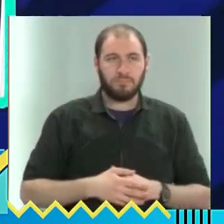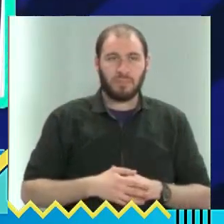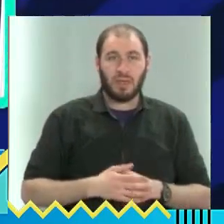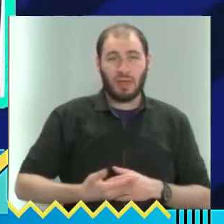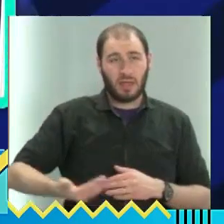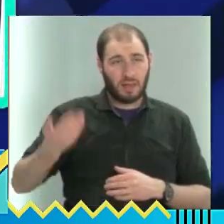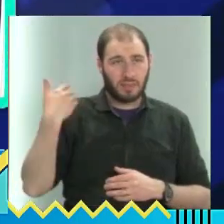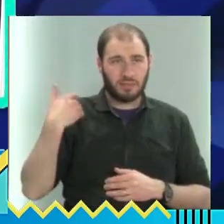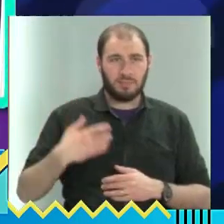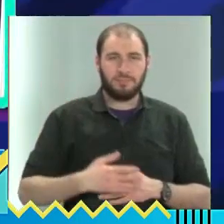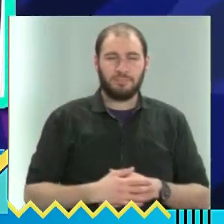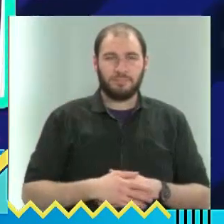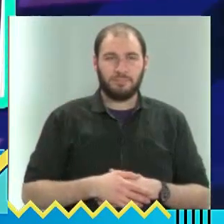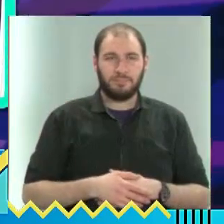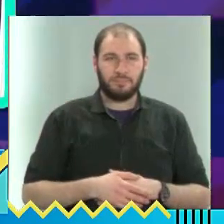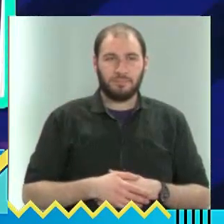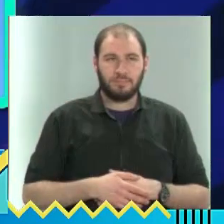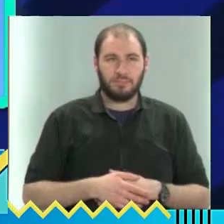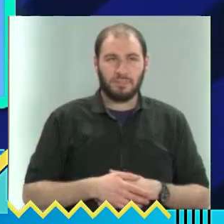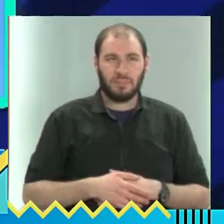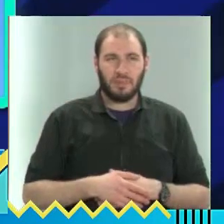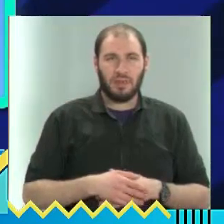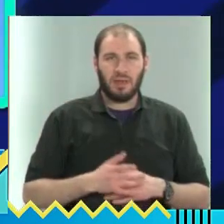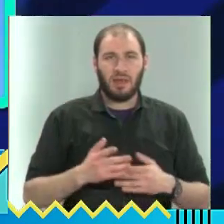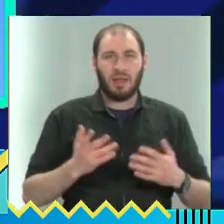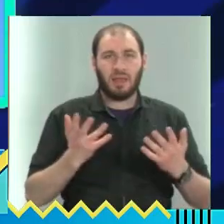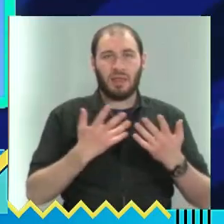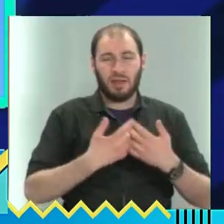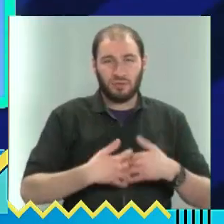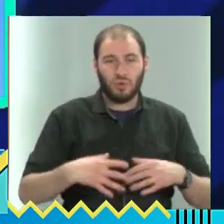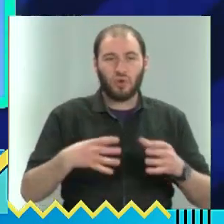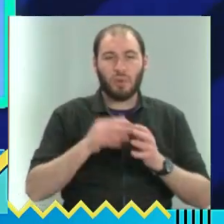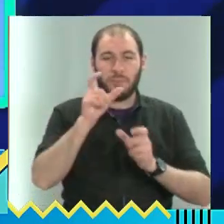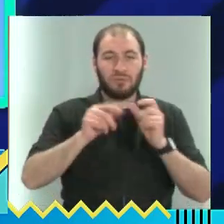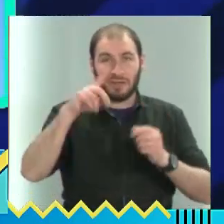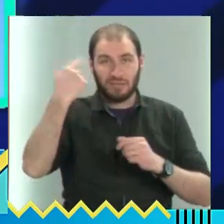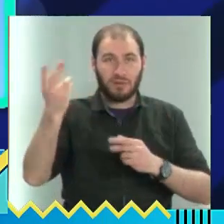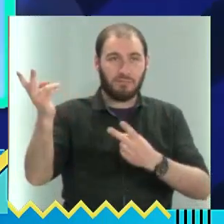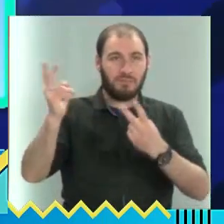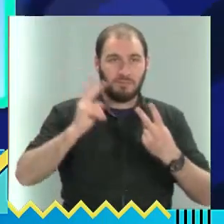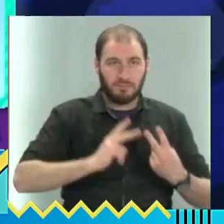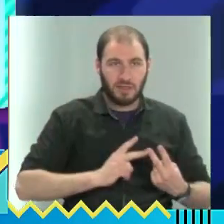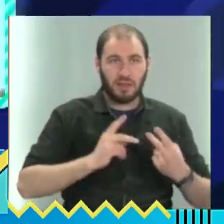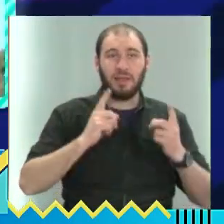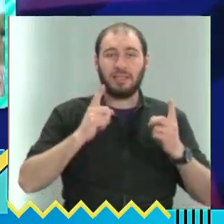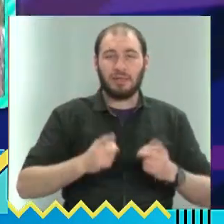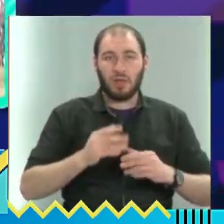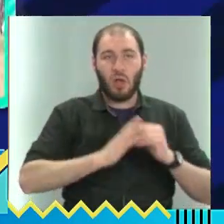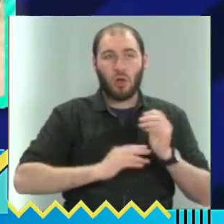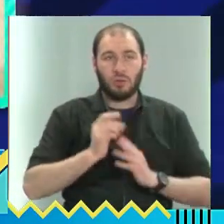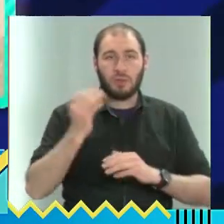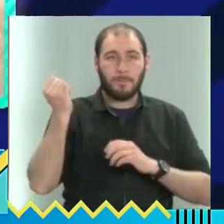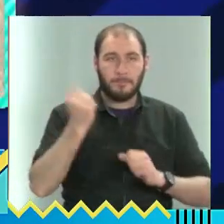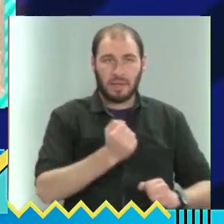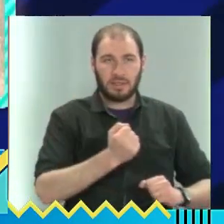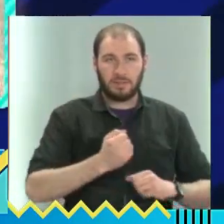aquel entonces, la integración de las corrientes migratorias y la construcción del